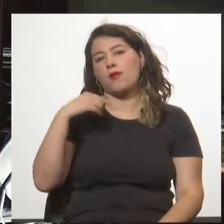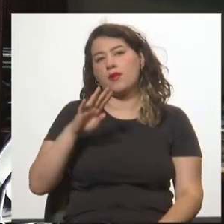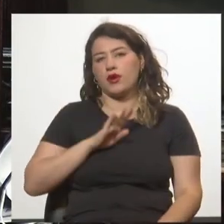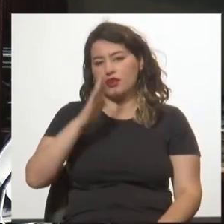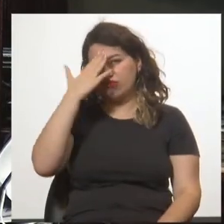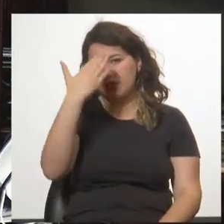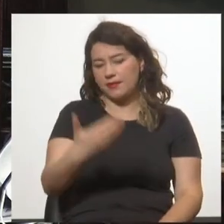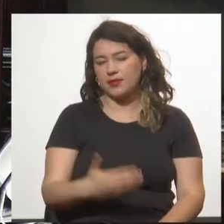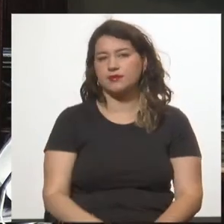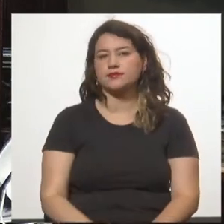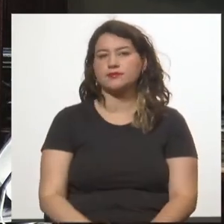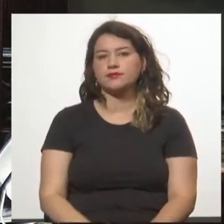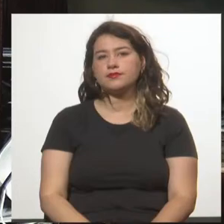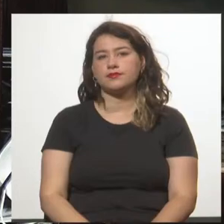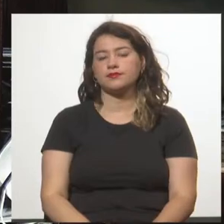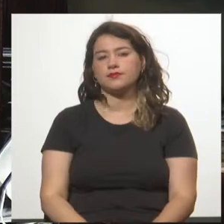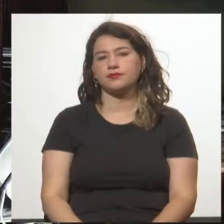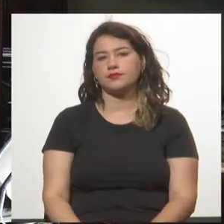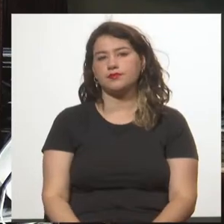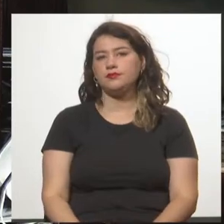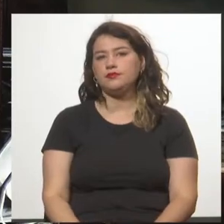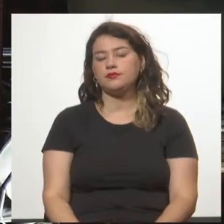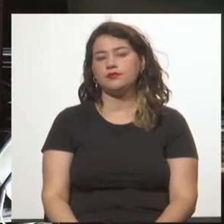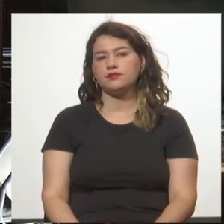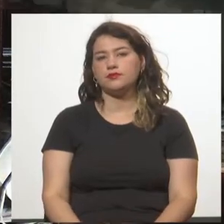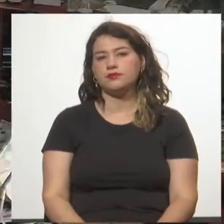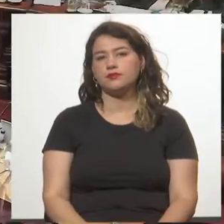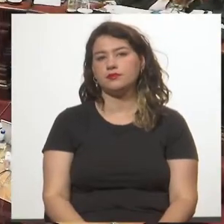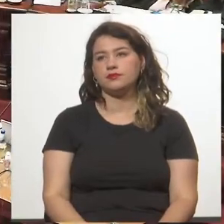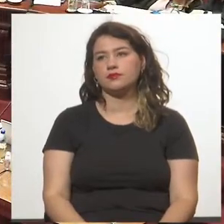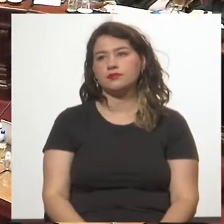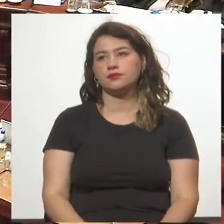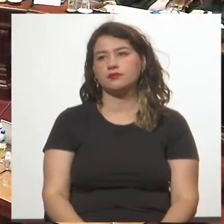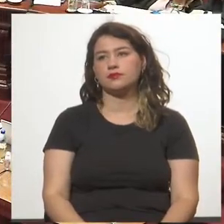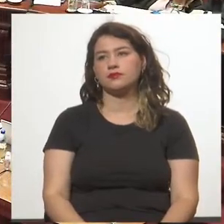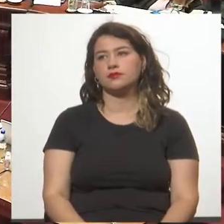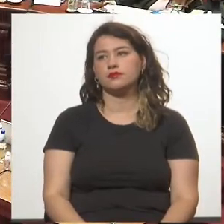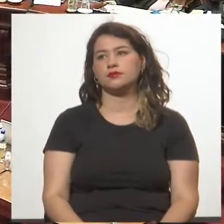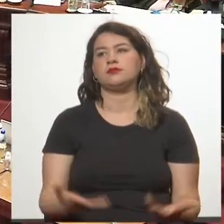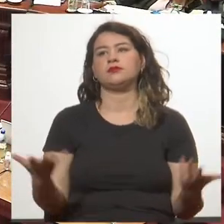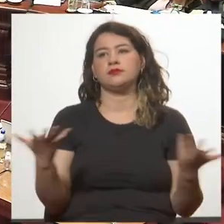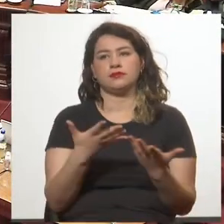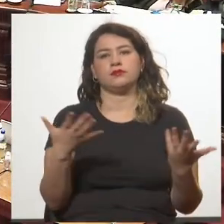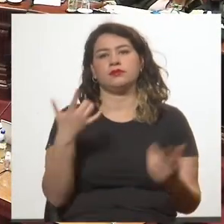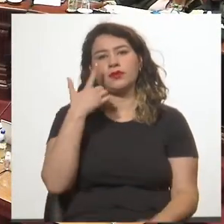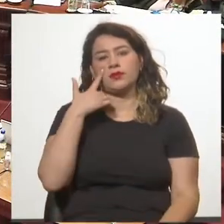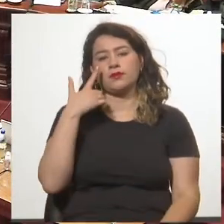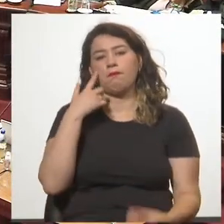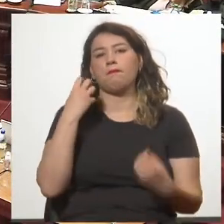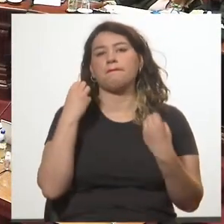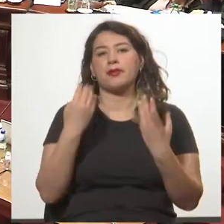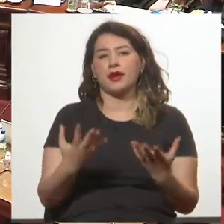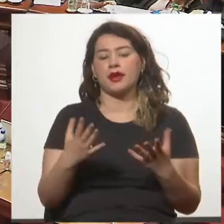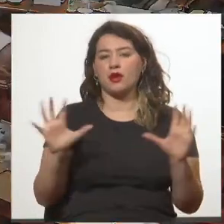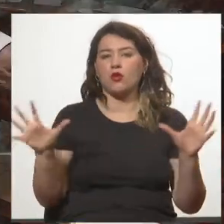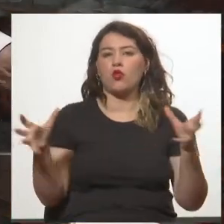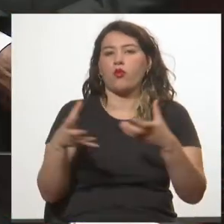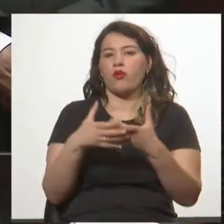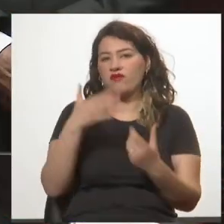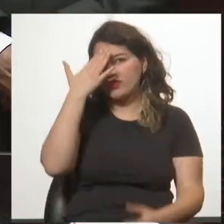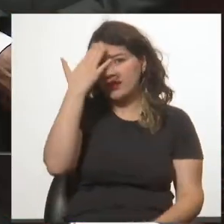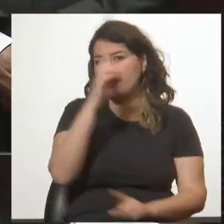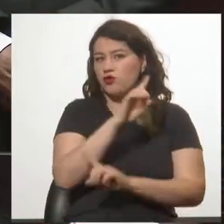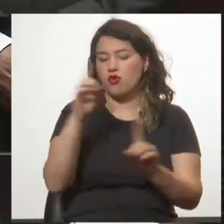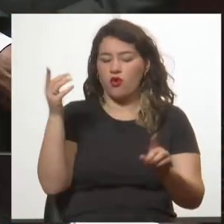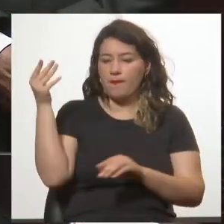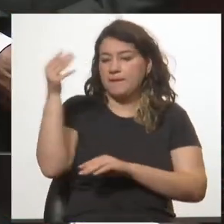muy bien habiéndose procedido a conocer porque la bancada del frente amplio no está en